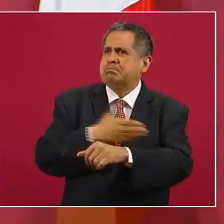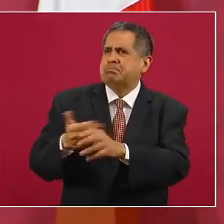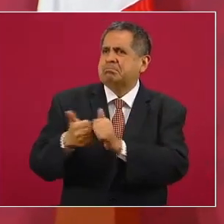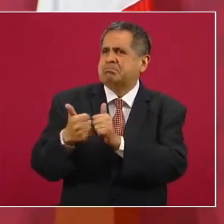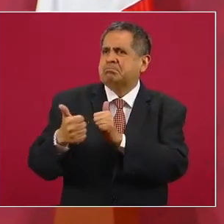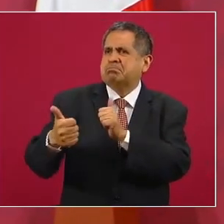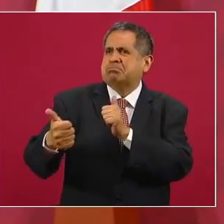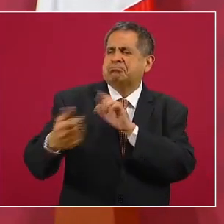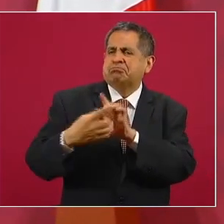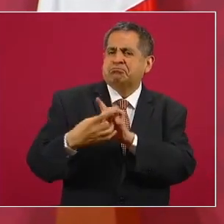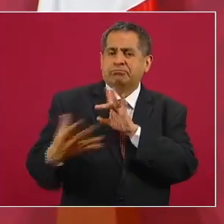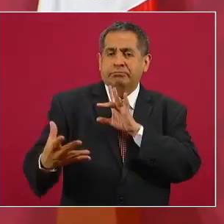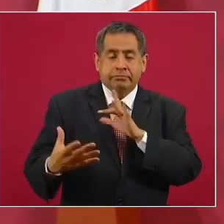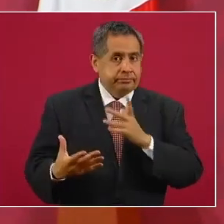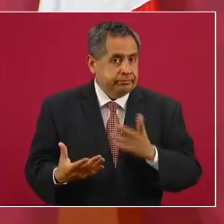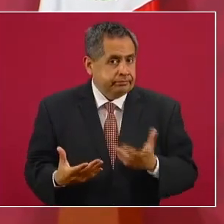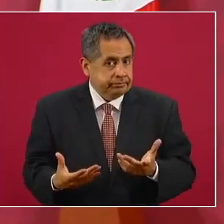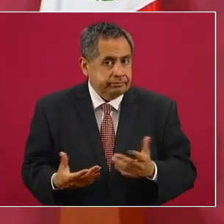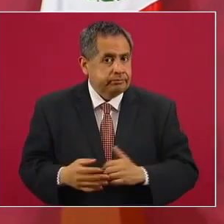Y fue muy claro